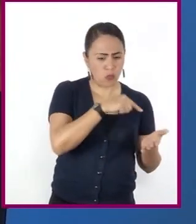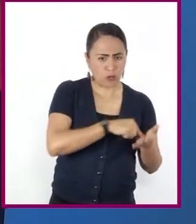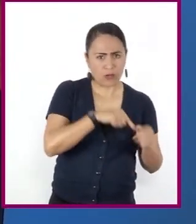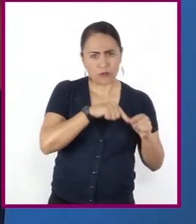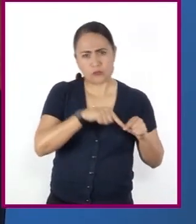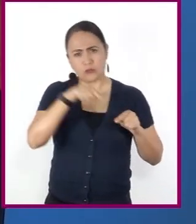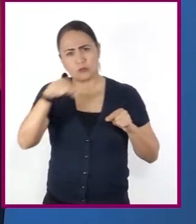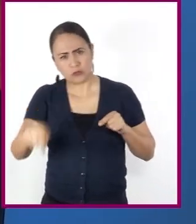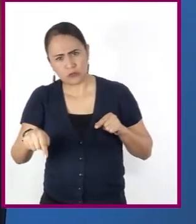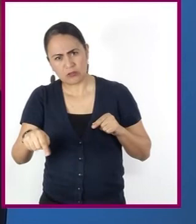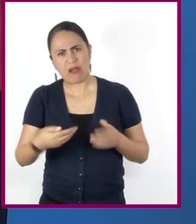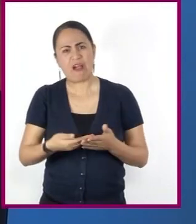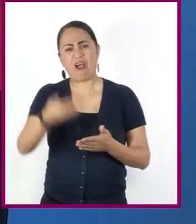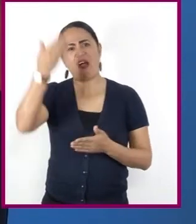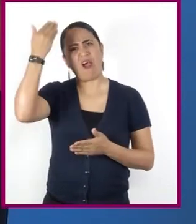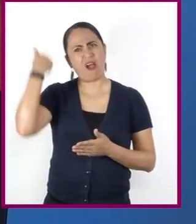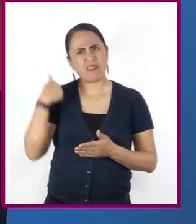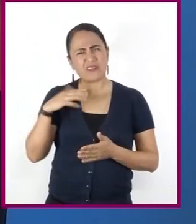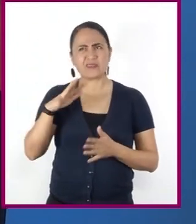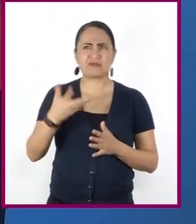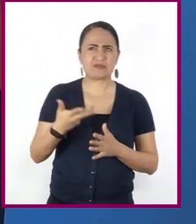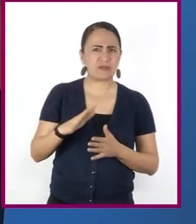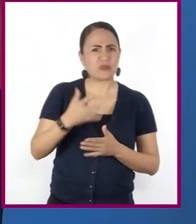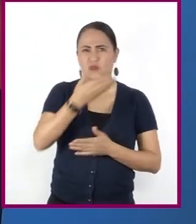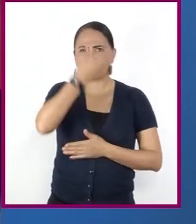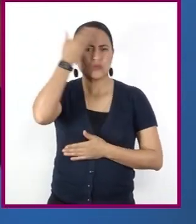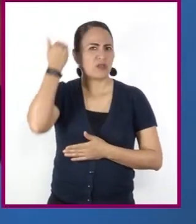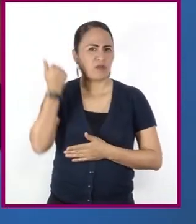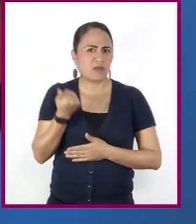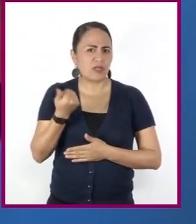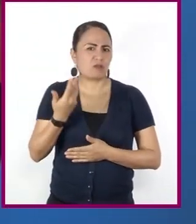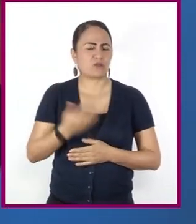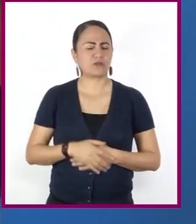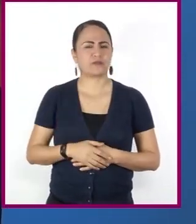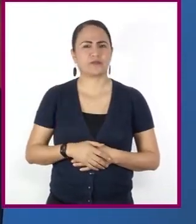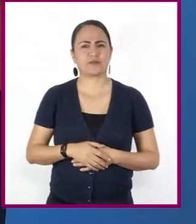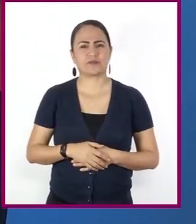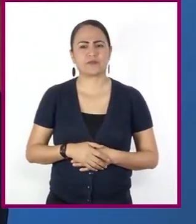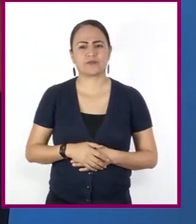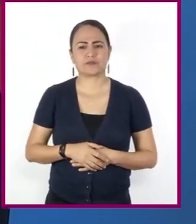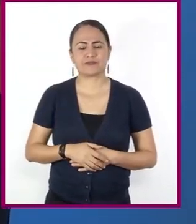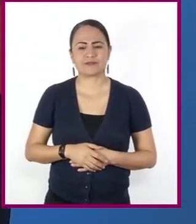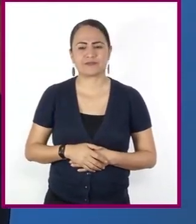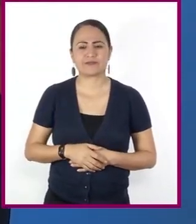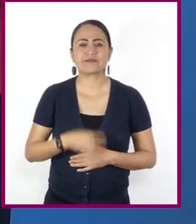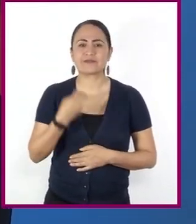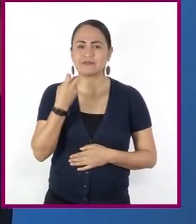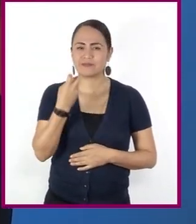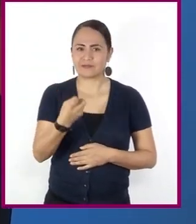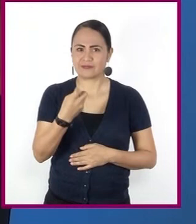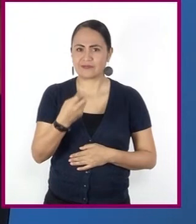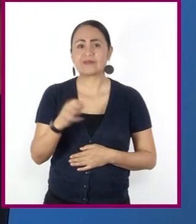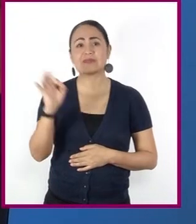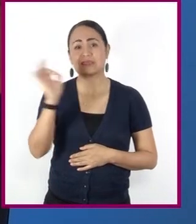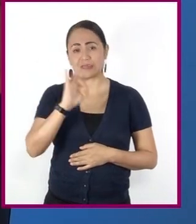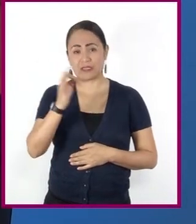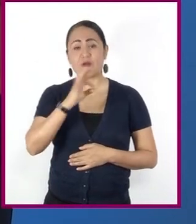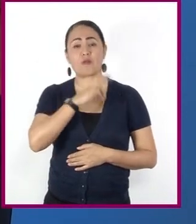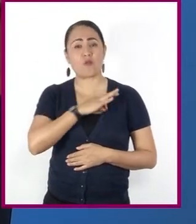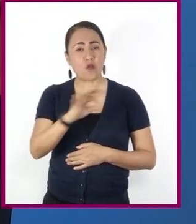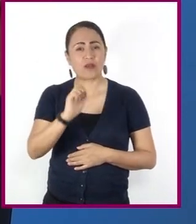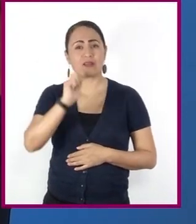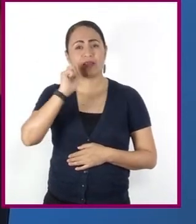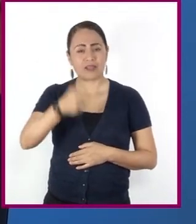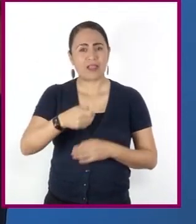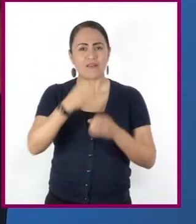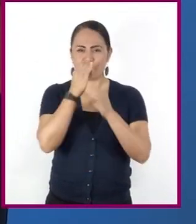otro, antes era impensable. Así es. Y lo que lo vuelve posible es la